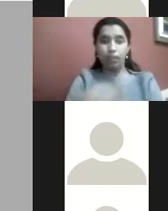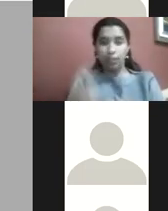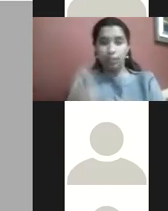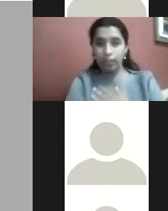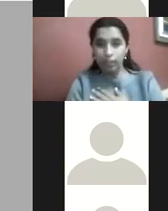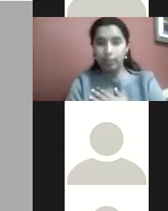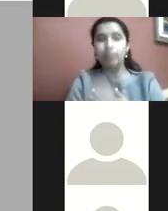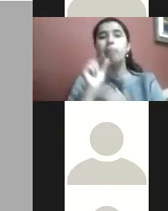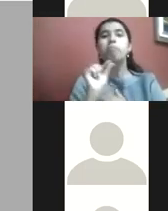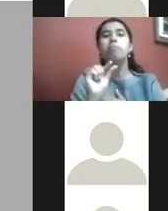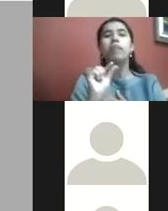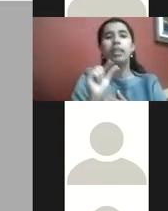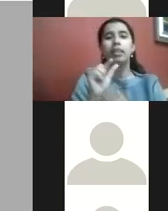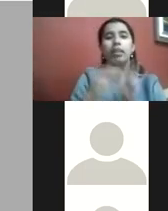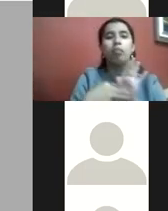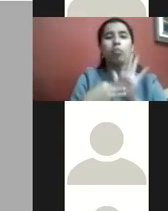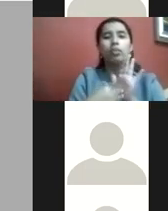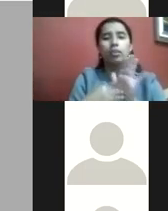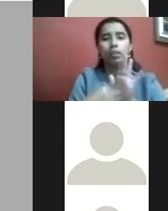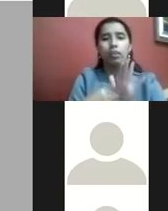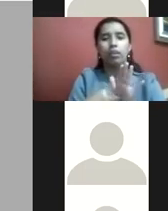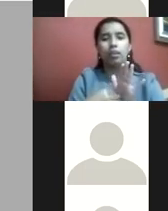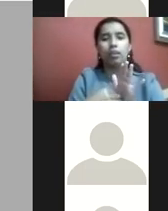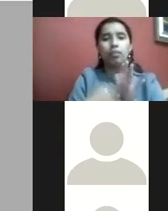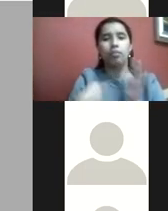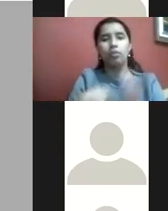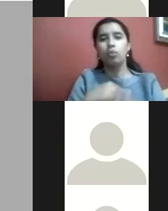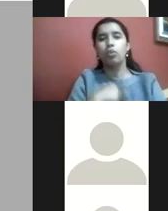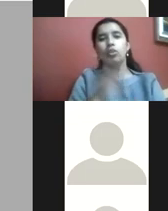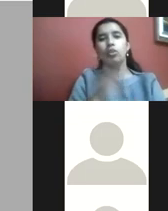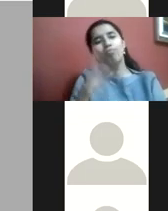muestral es nuestro estimador puntual.